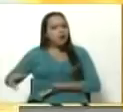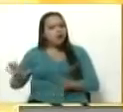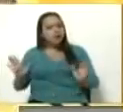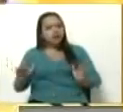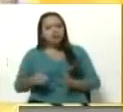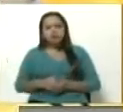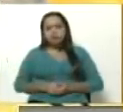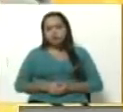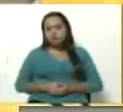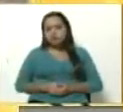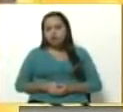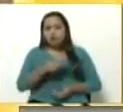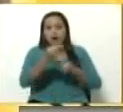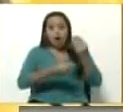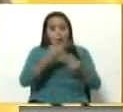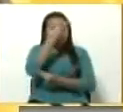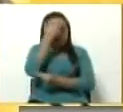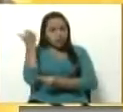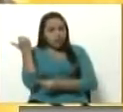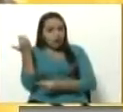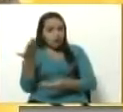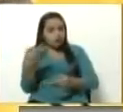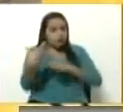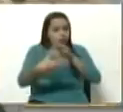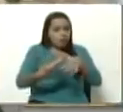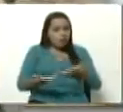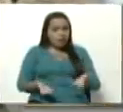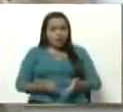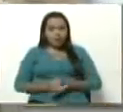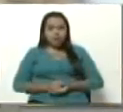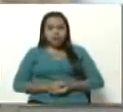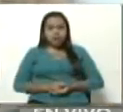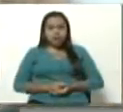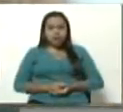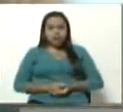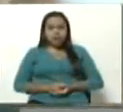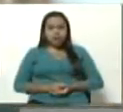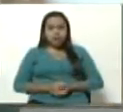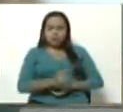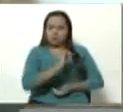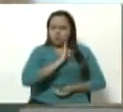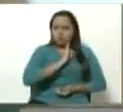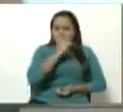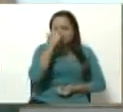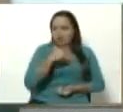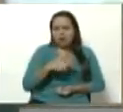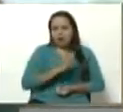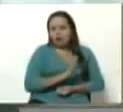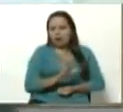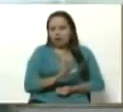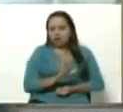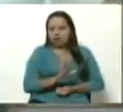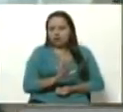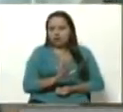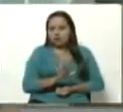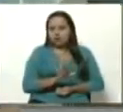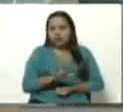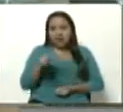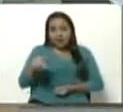¿Cómo pasarle por encima, bien sea por individualidades, a esta